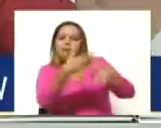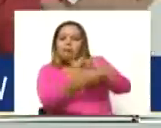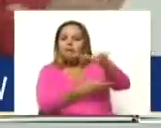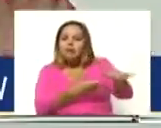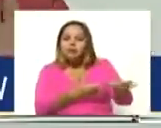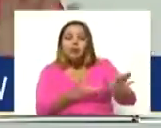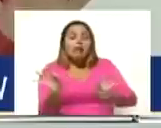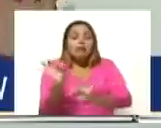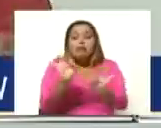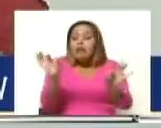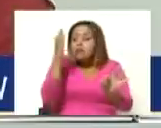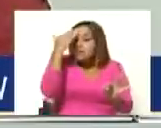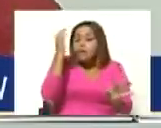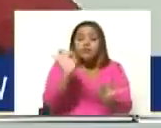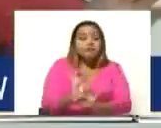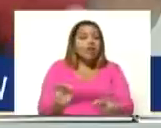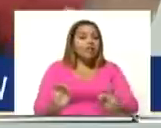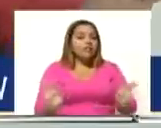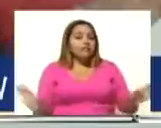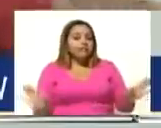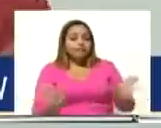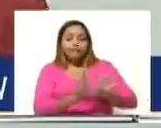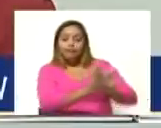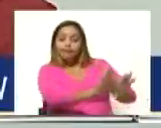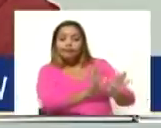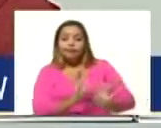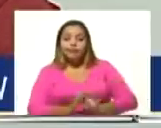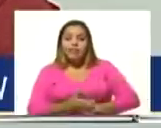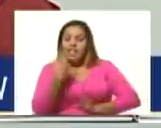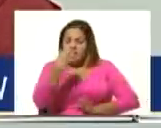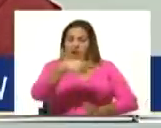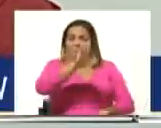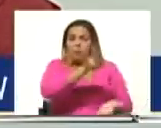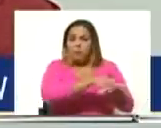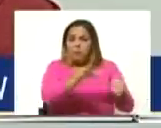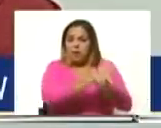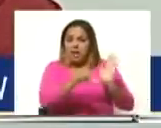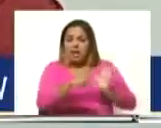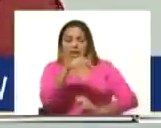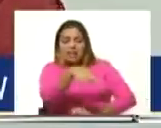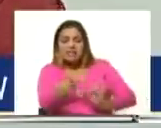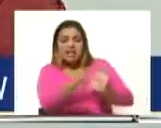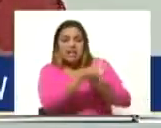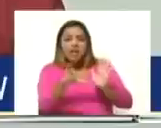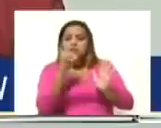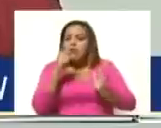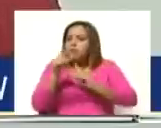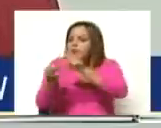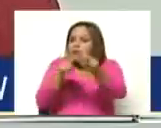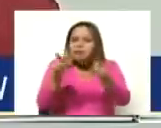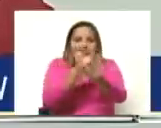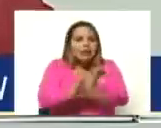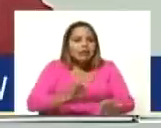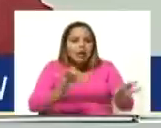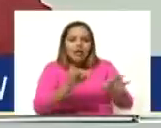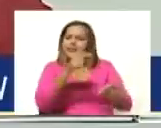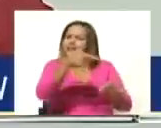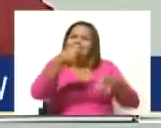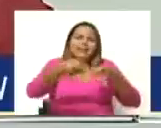Nadie sabe absolutamente nada. Supuestamente aprobaron un reglamento, ese reglamento no se lo consultaron a nadie, y así va a